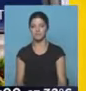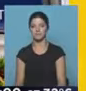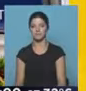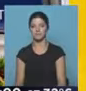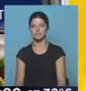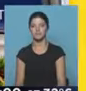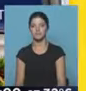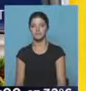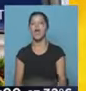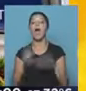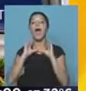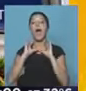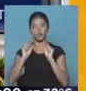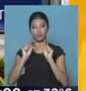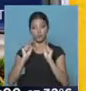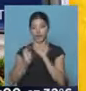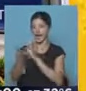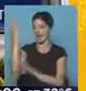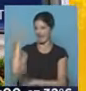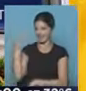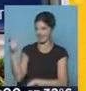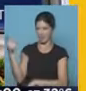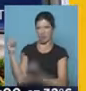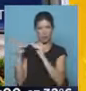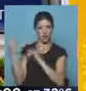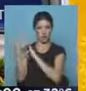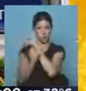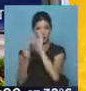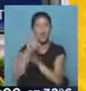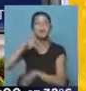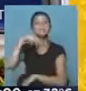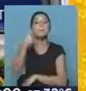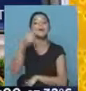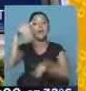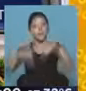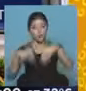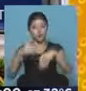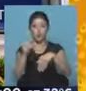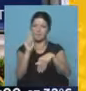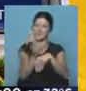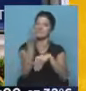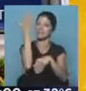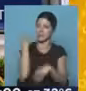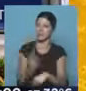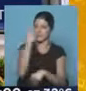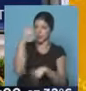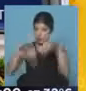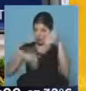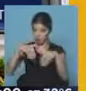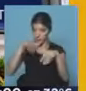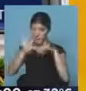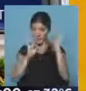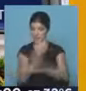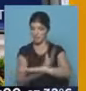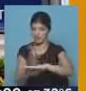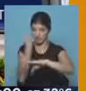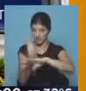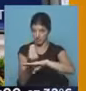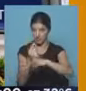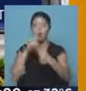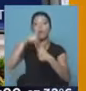Austria, lo decía Jorge Elías hace un ratito, mañana es la elección, la segunda elección, porque hubo hace unos meses una elección presidencial que ganó en su